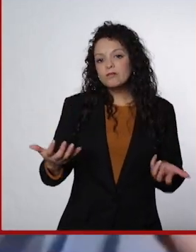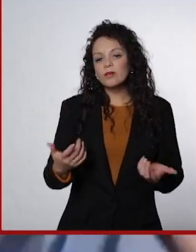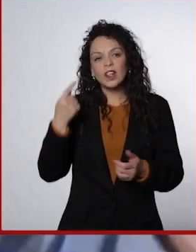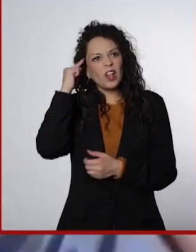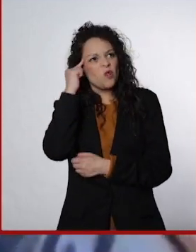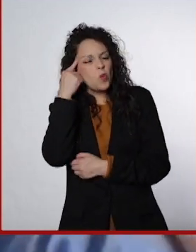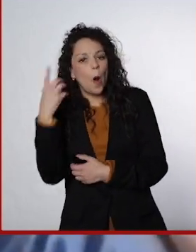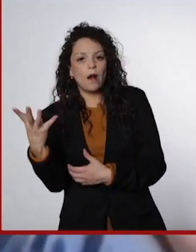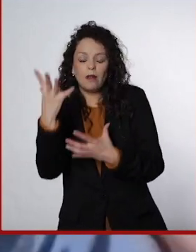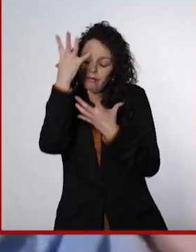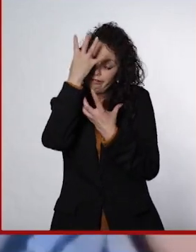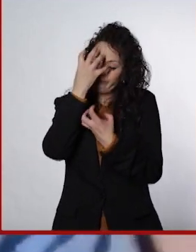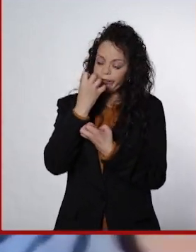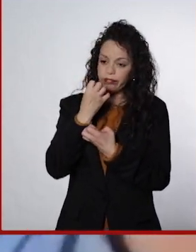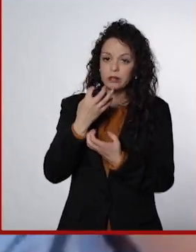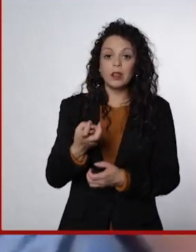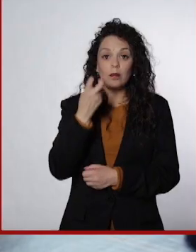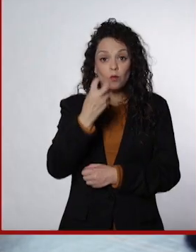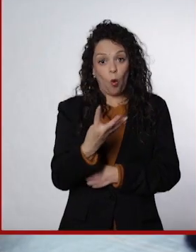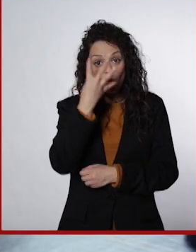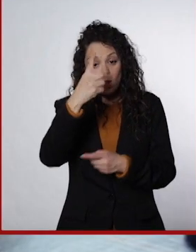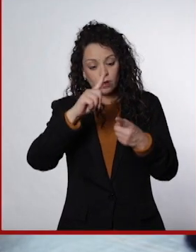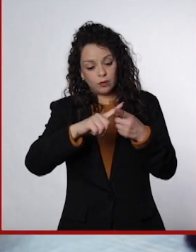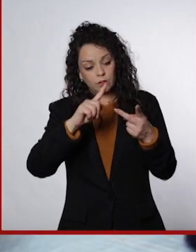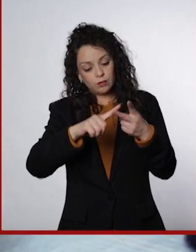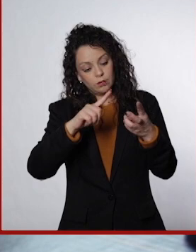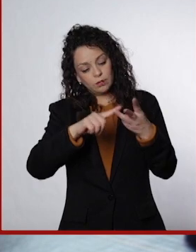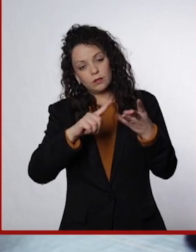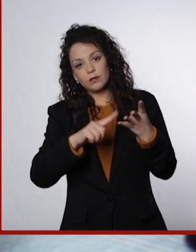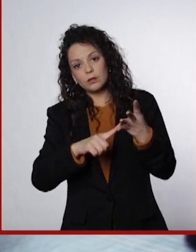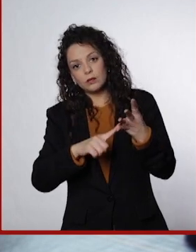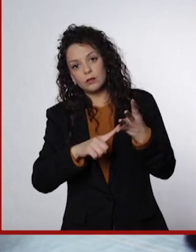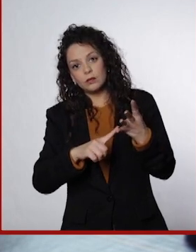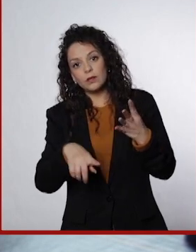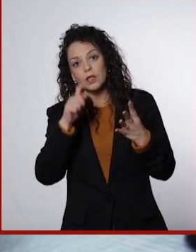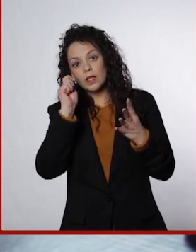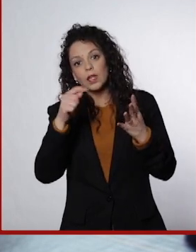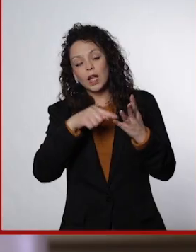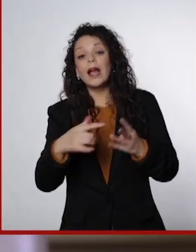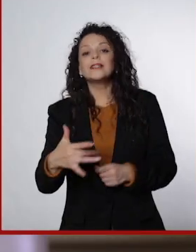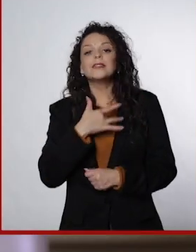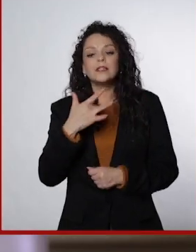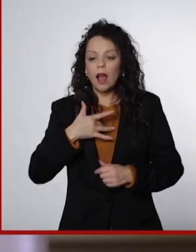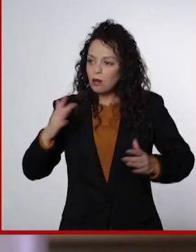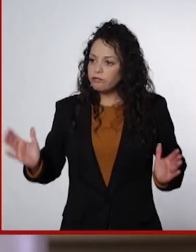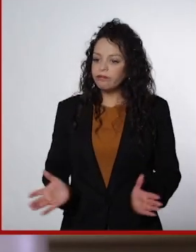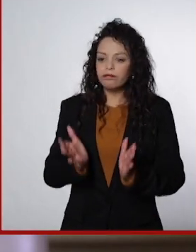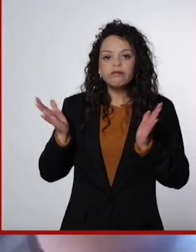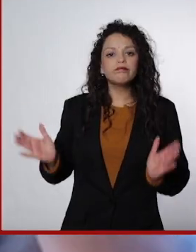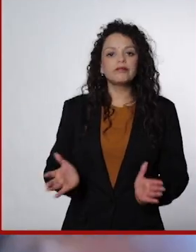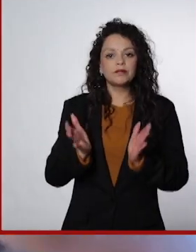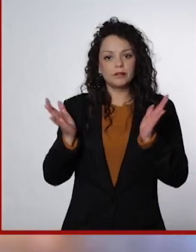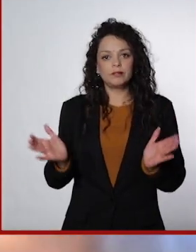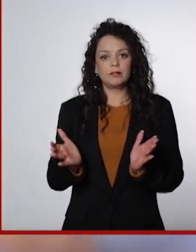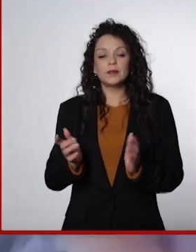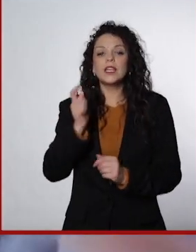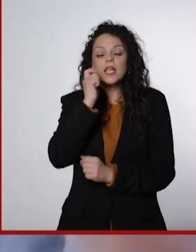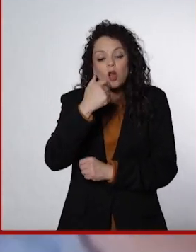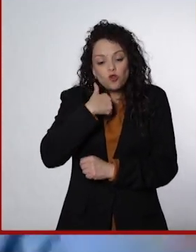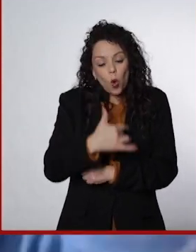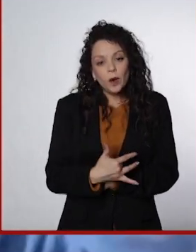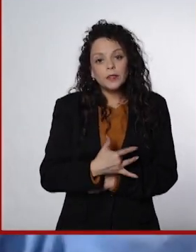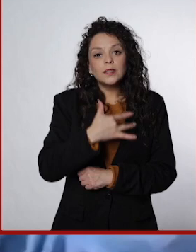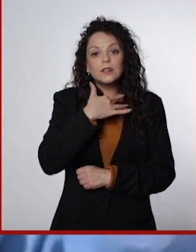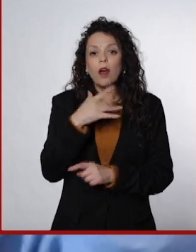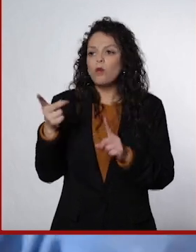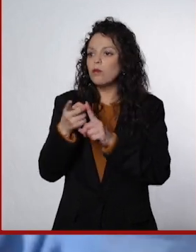la comunicación no violenta en estos cuatro componentes te dice, el otro es el estímulo más no la causa de lo que sientes. Significa, lo que yo siento viene de